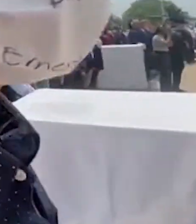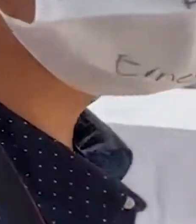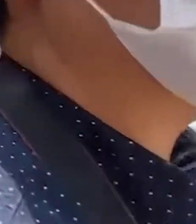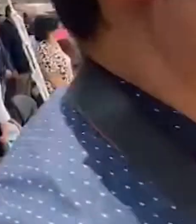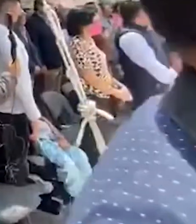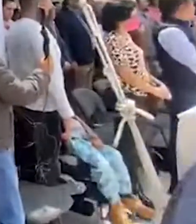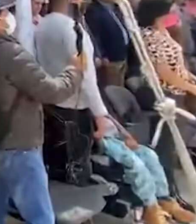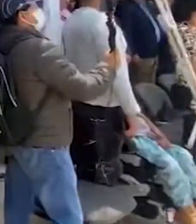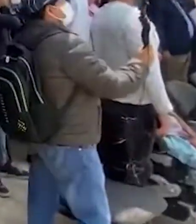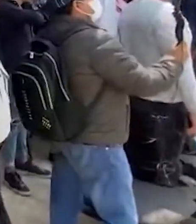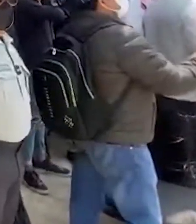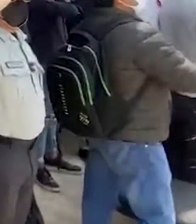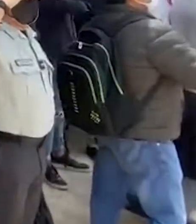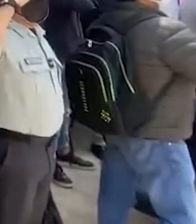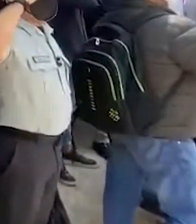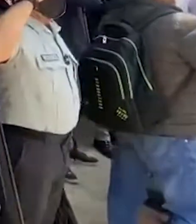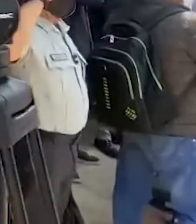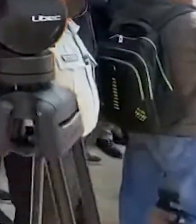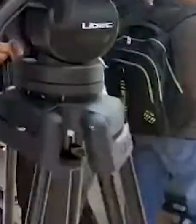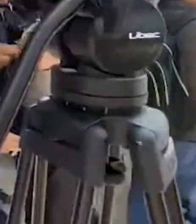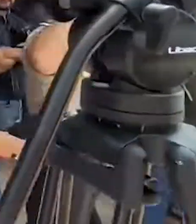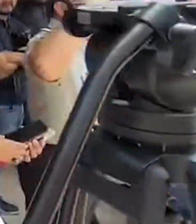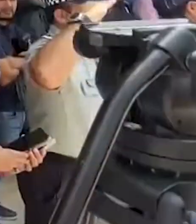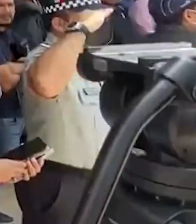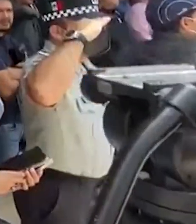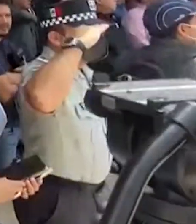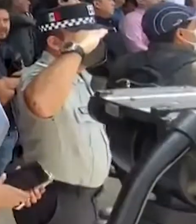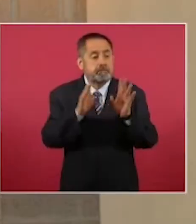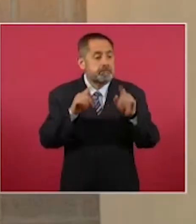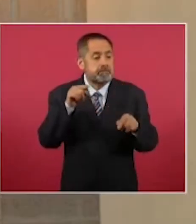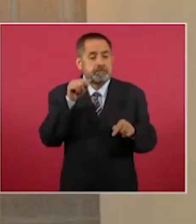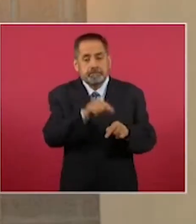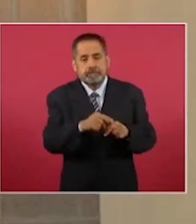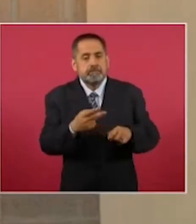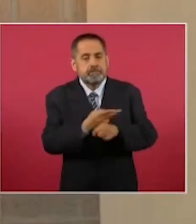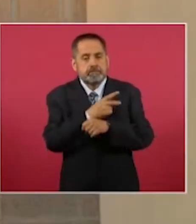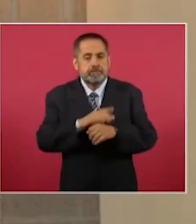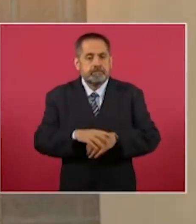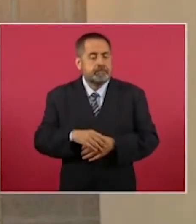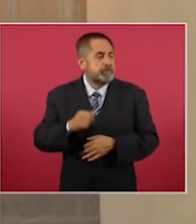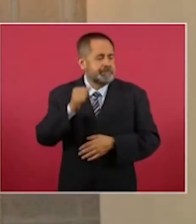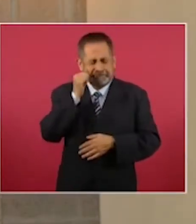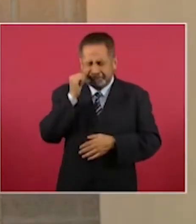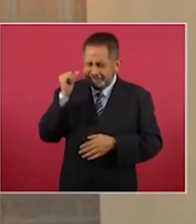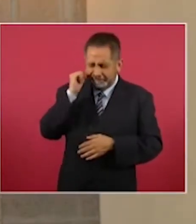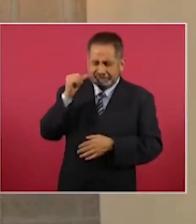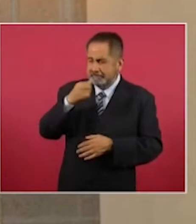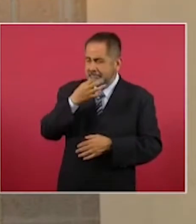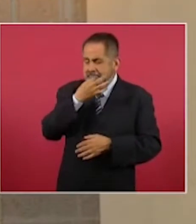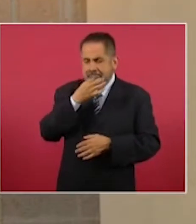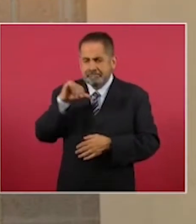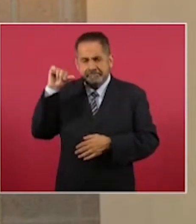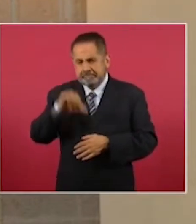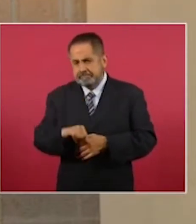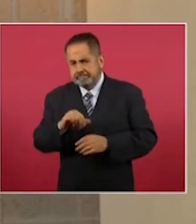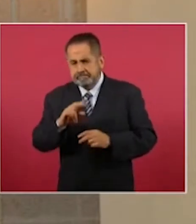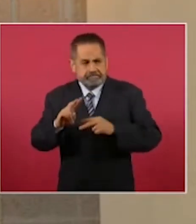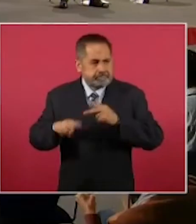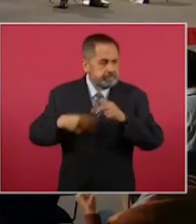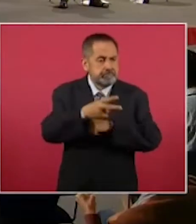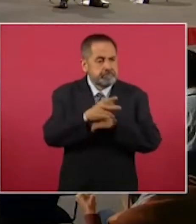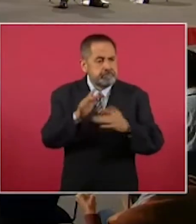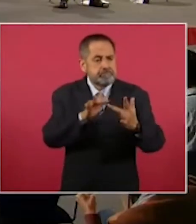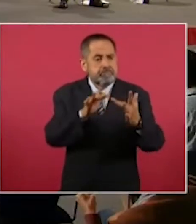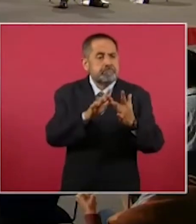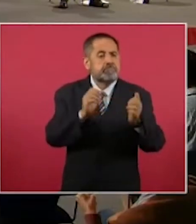López Obrador, donde se aseguró que existen cuatro líneas de investigación. Ayer, desde el primer momento, se estableció comunicación